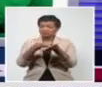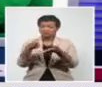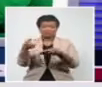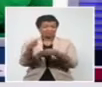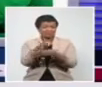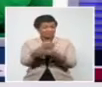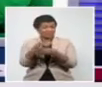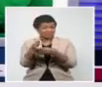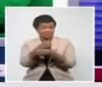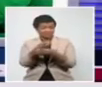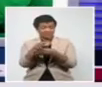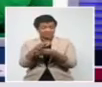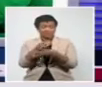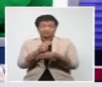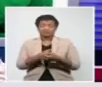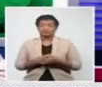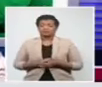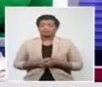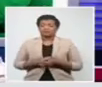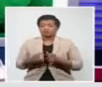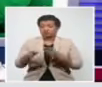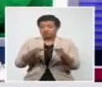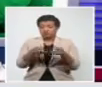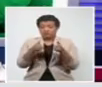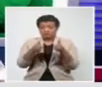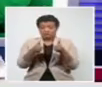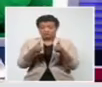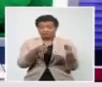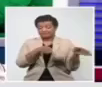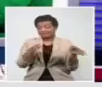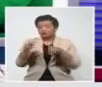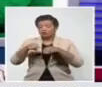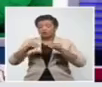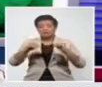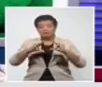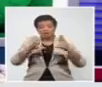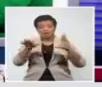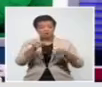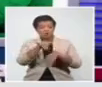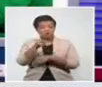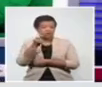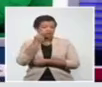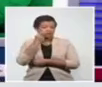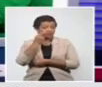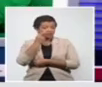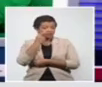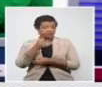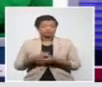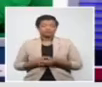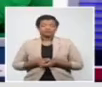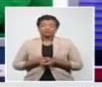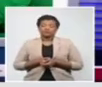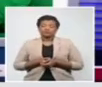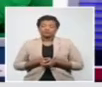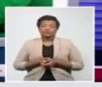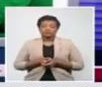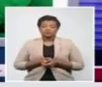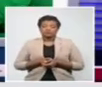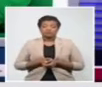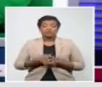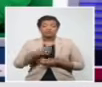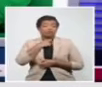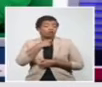su aplicación. Y hoy en la mañana también veíamos, porque son cosas contradictorias, ¿no?, que por ejemplo se